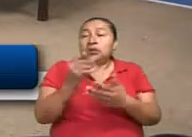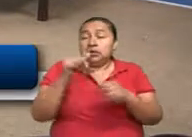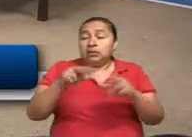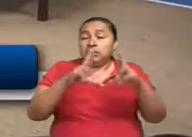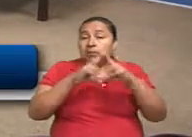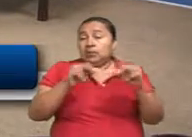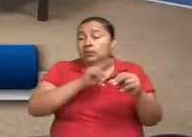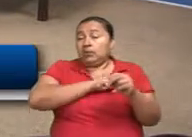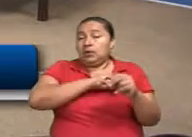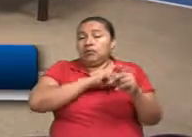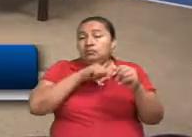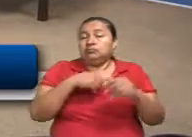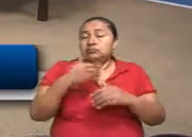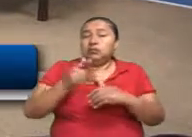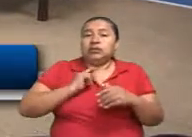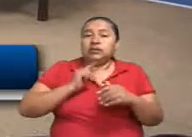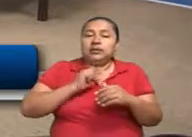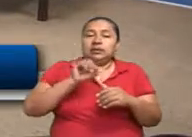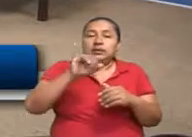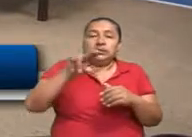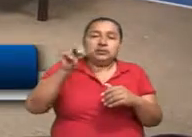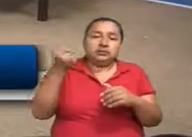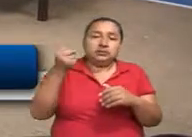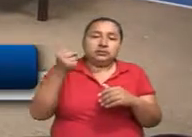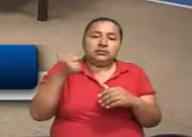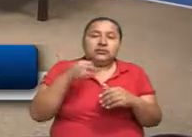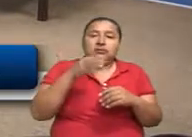Nicaragua, pues los que tienen seguro